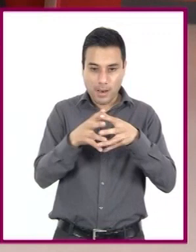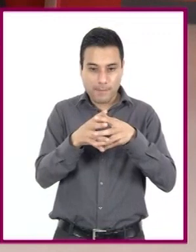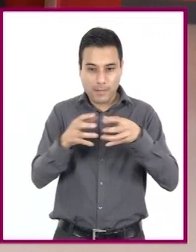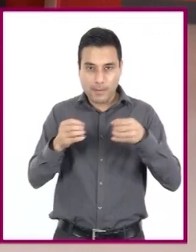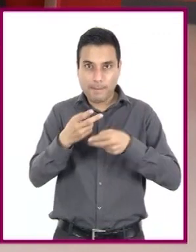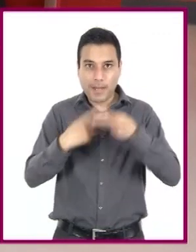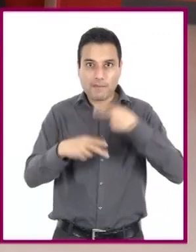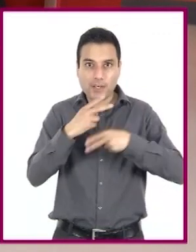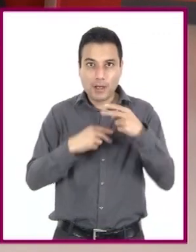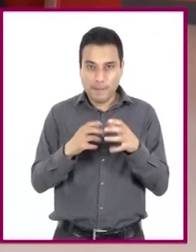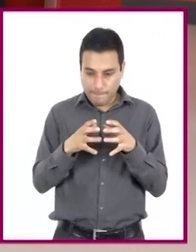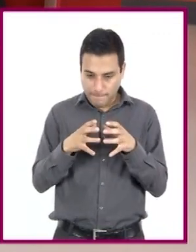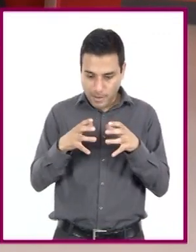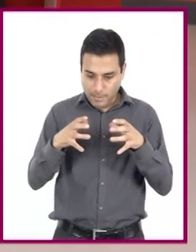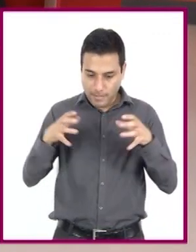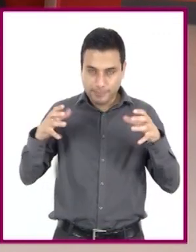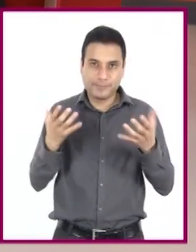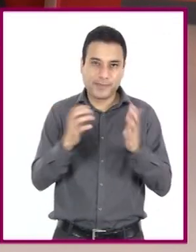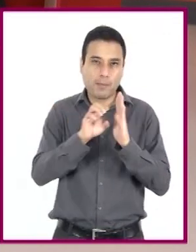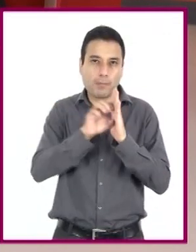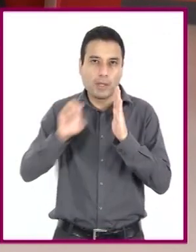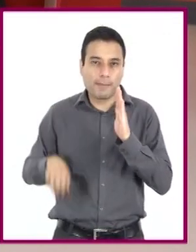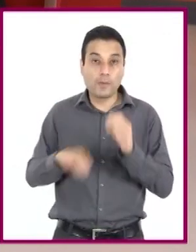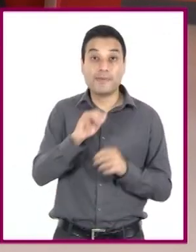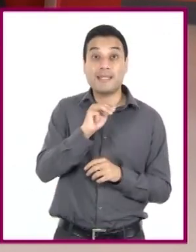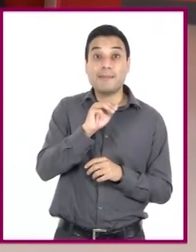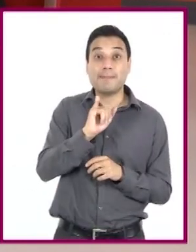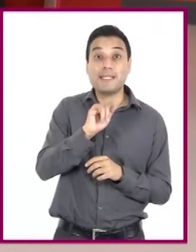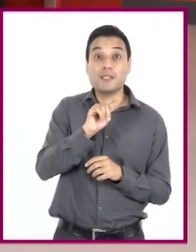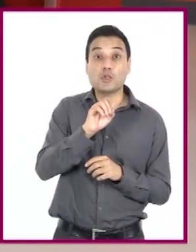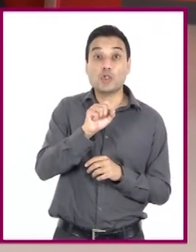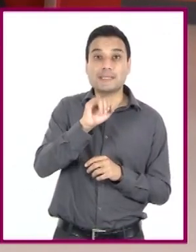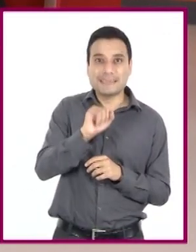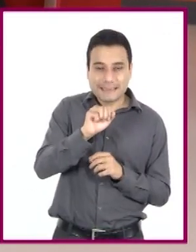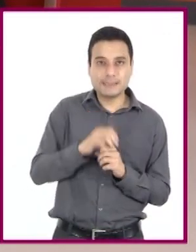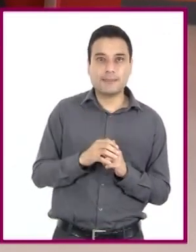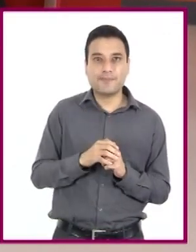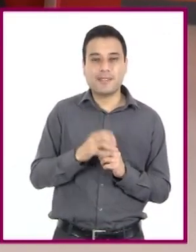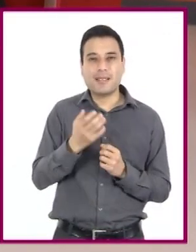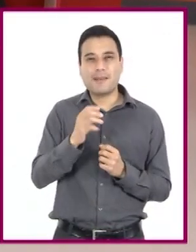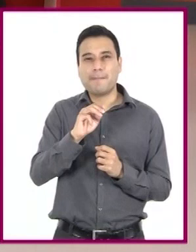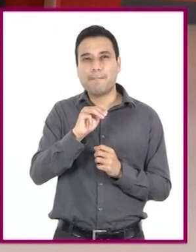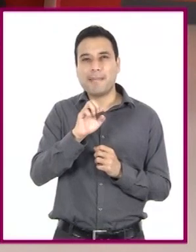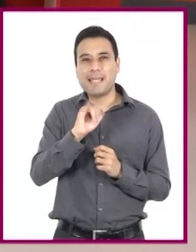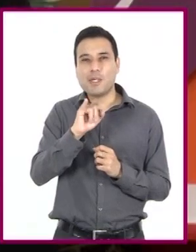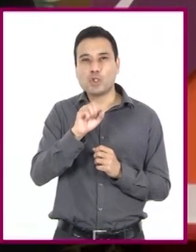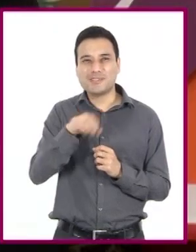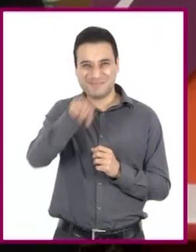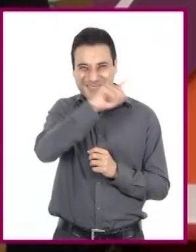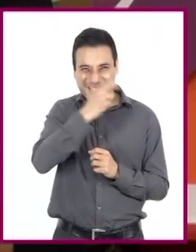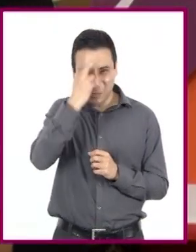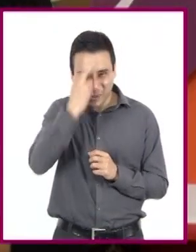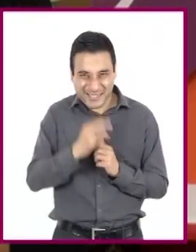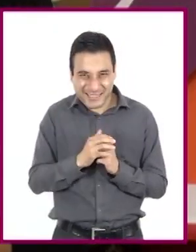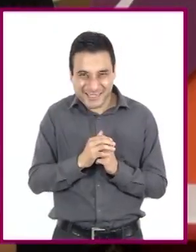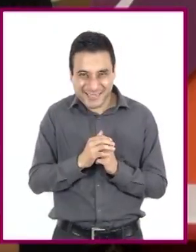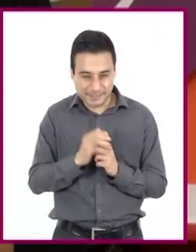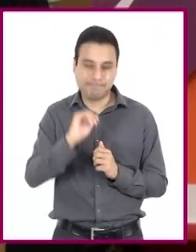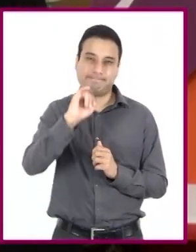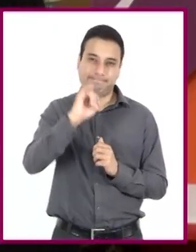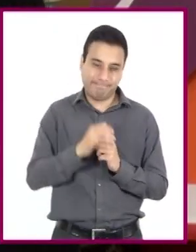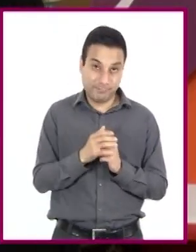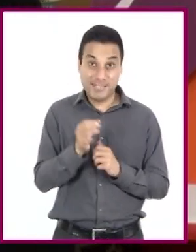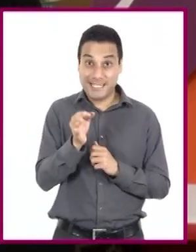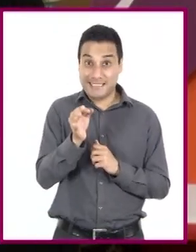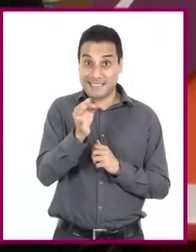en los procesos de mitosis y meiosis. ¿Los recuerdan? Seguramente sí. En las células